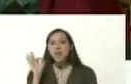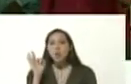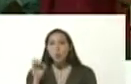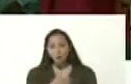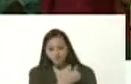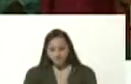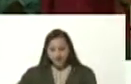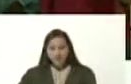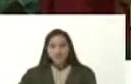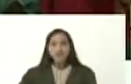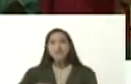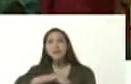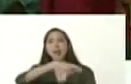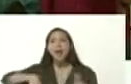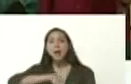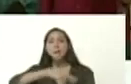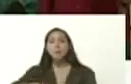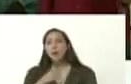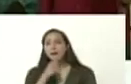¿A quién eligió?